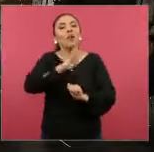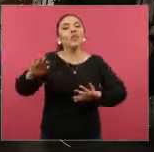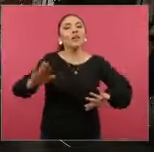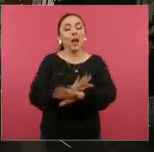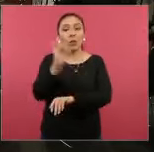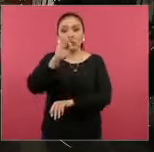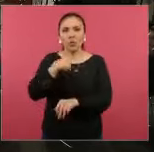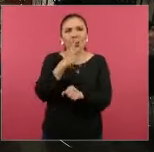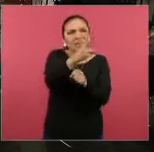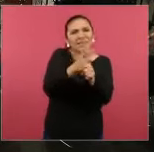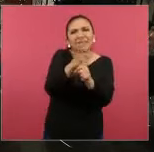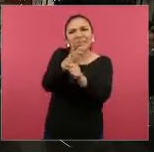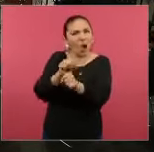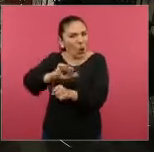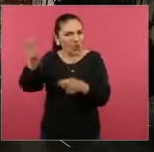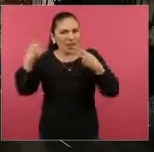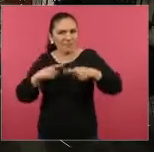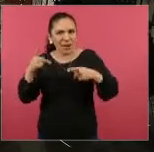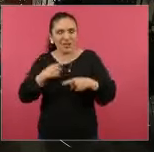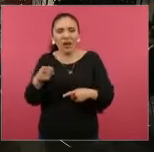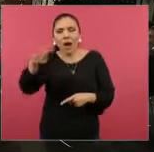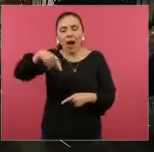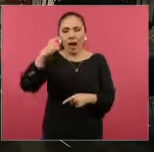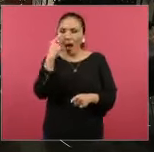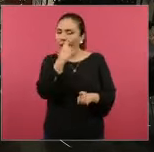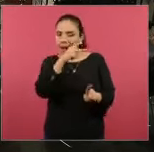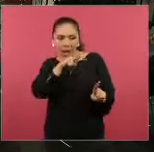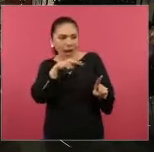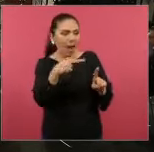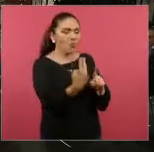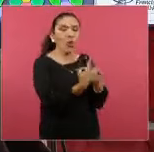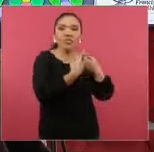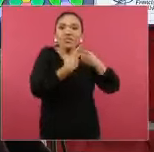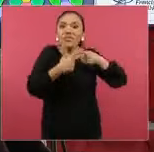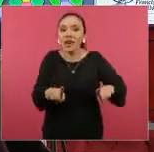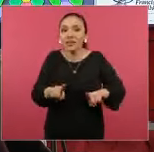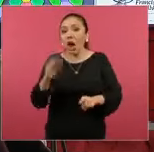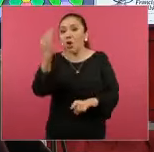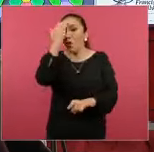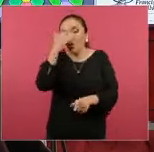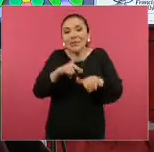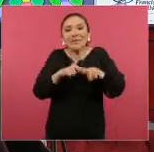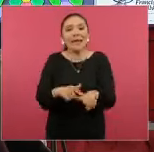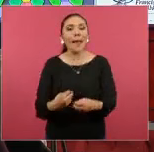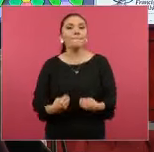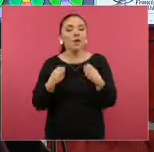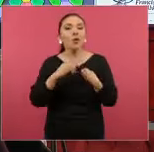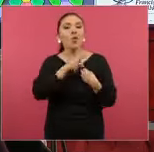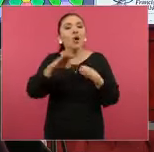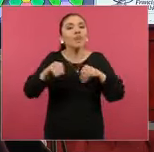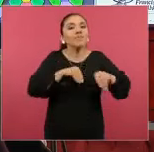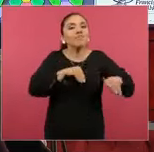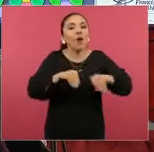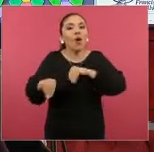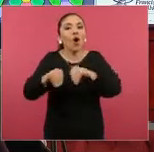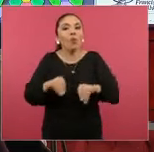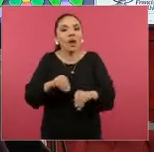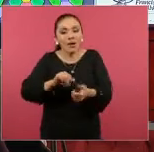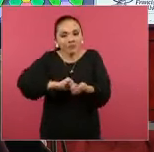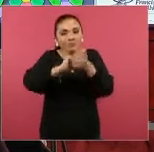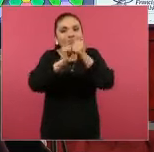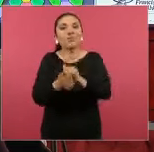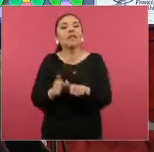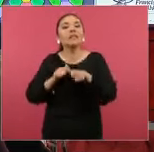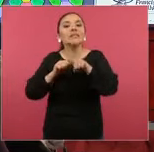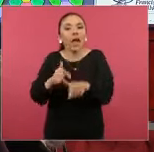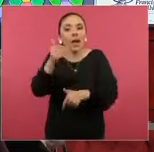todavía invitamos a alguien más, ellos dan otra perspectiva y ese conocimiento vive, ese conocimiento se mueve, ese conocimiento